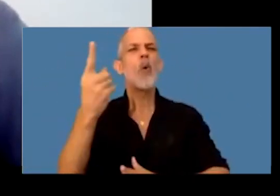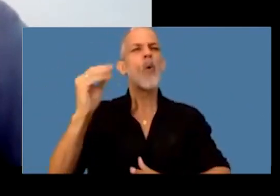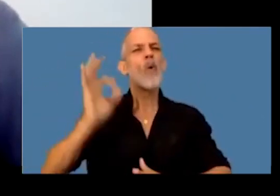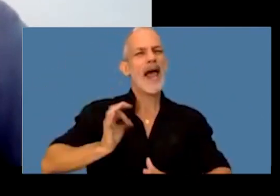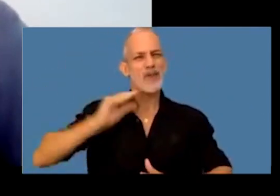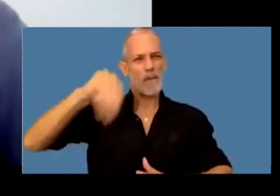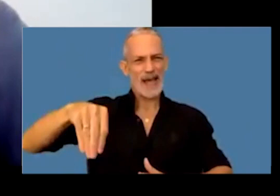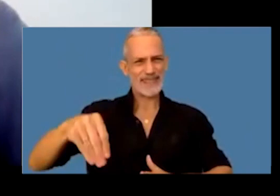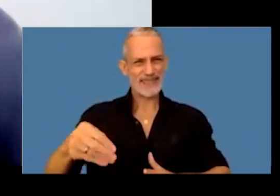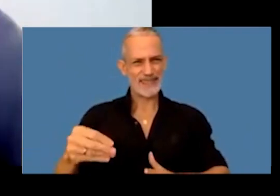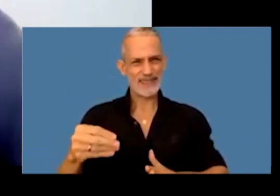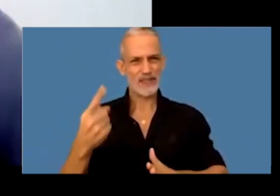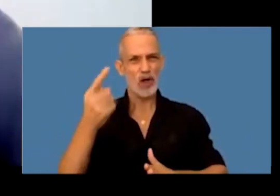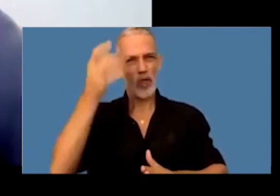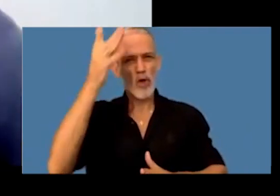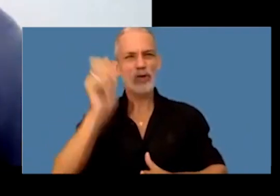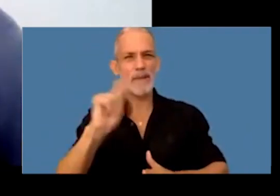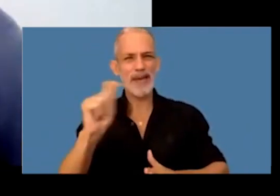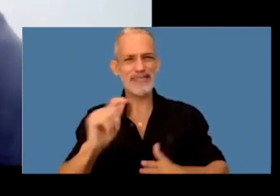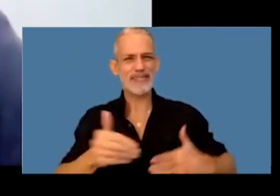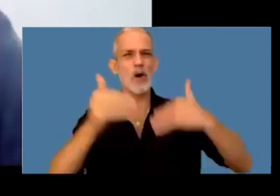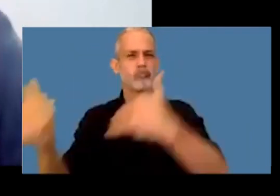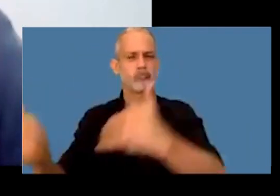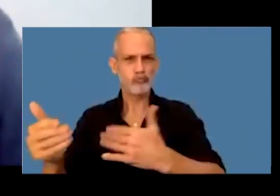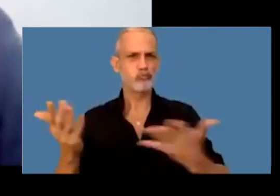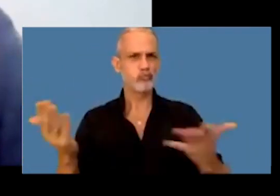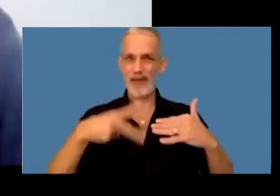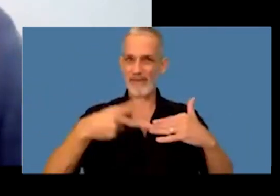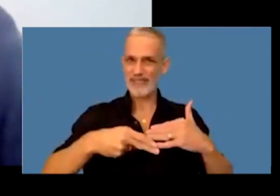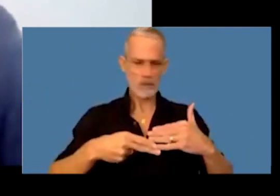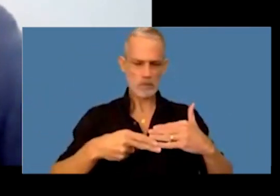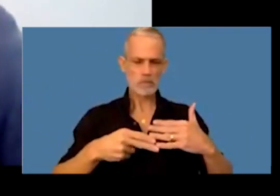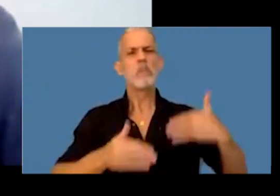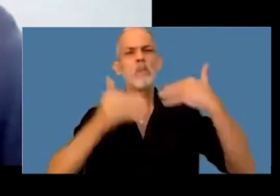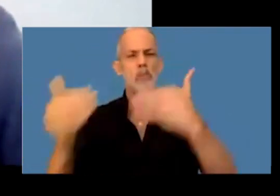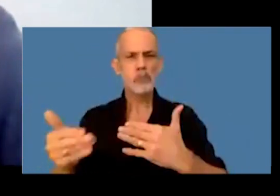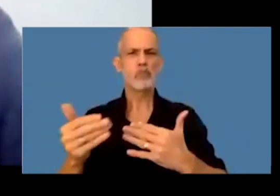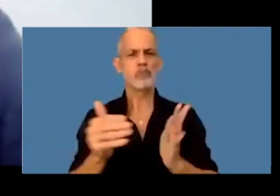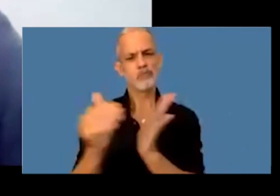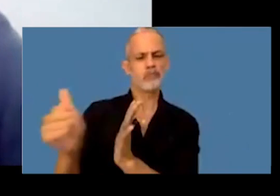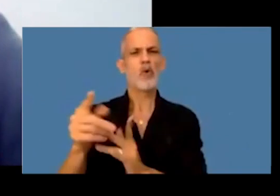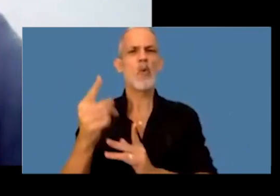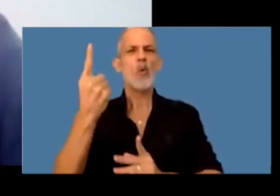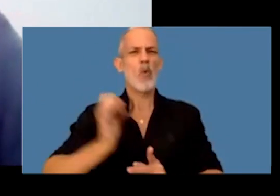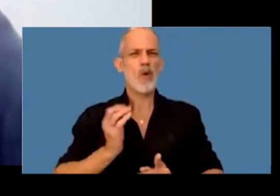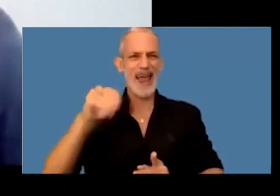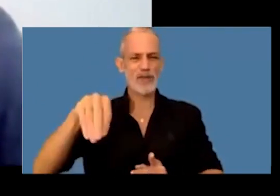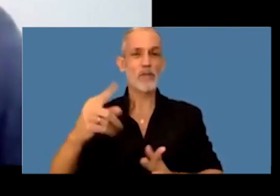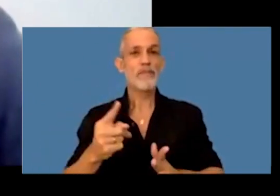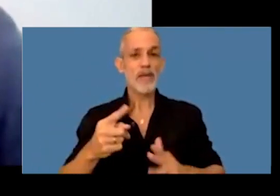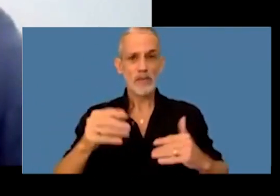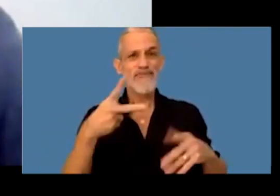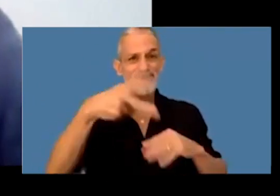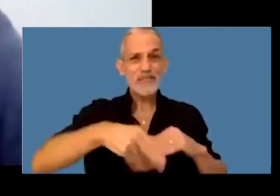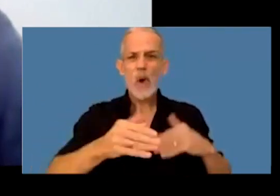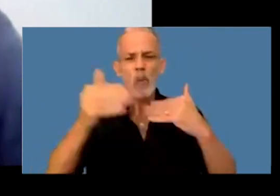esos certificados, ¿sí? Por lo cual nosotros también, independientemente de que están prorrogados sus vencimientos, instruimos